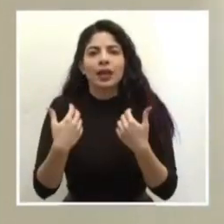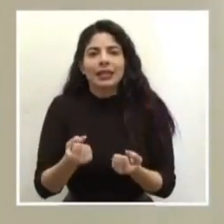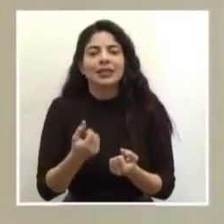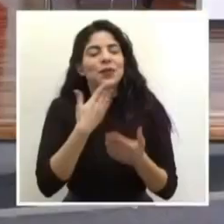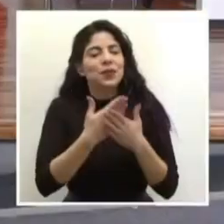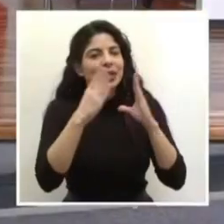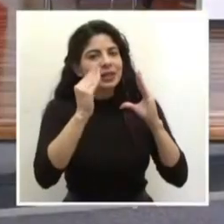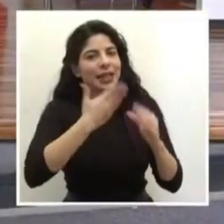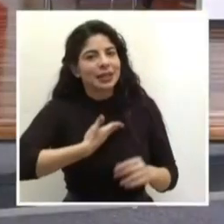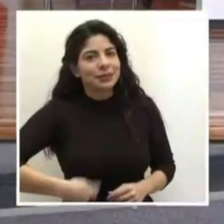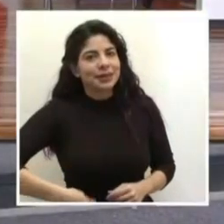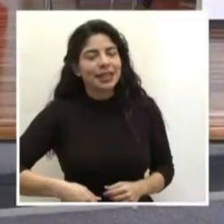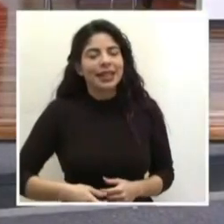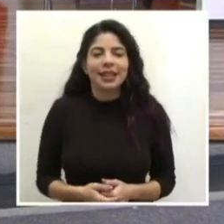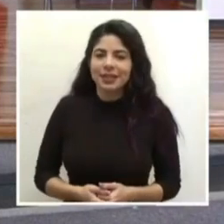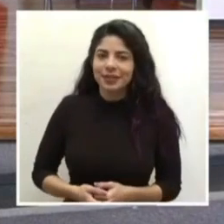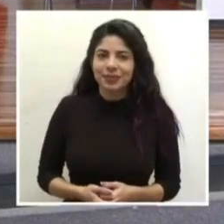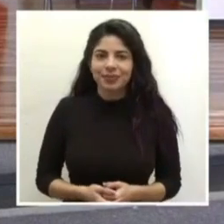señor presidente.